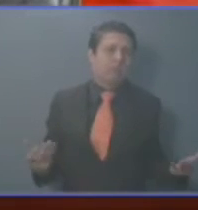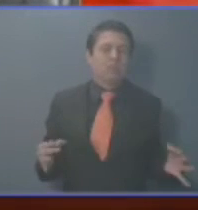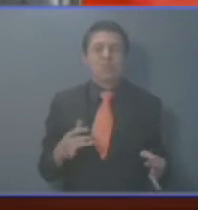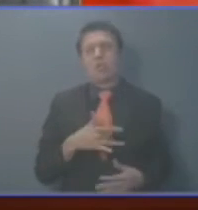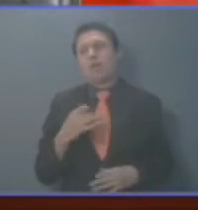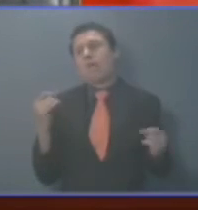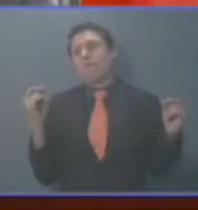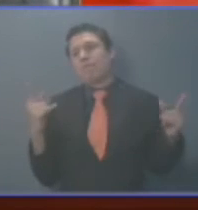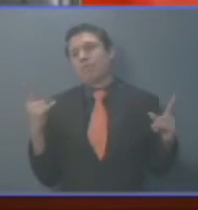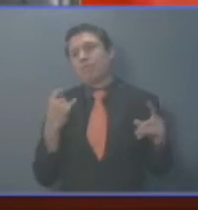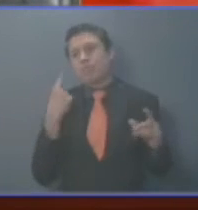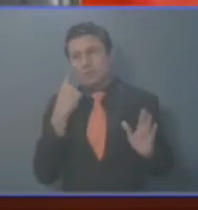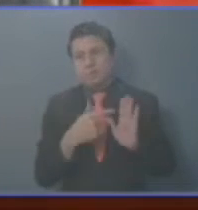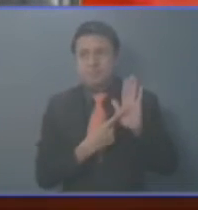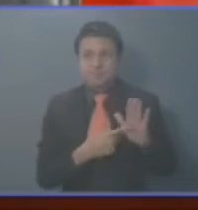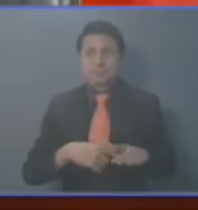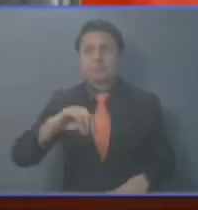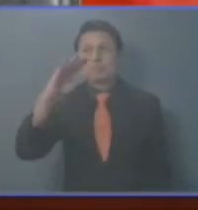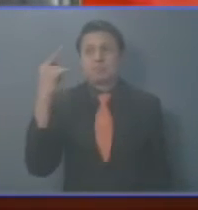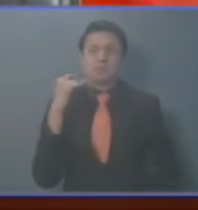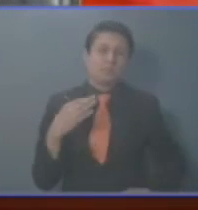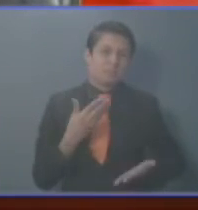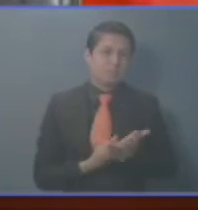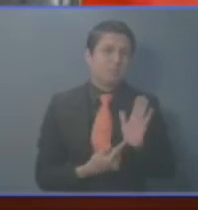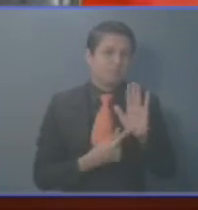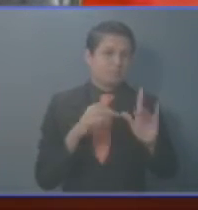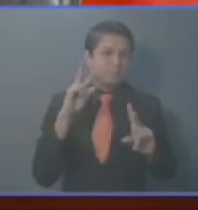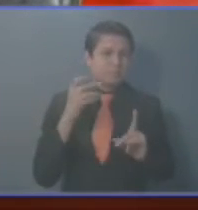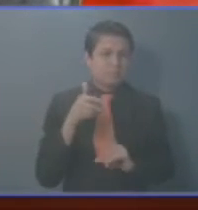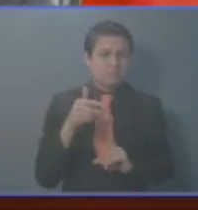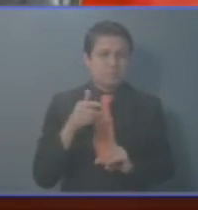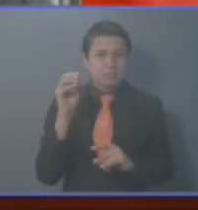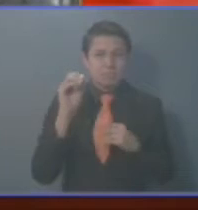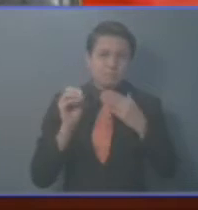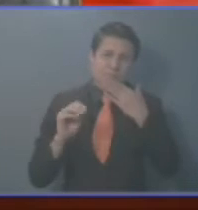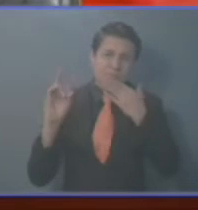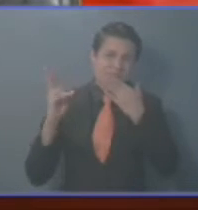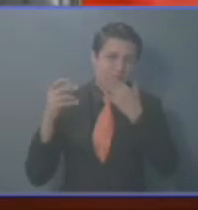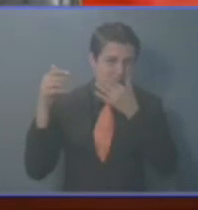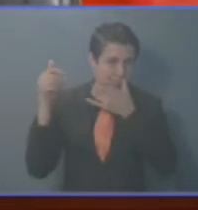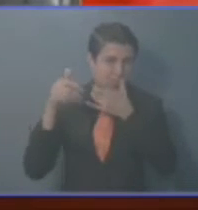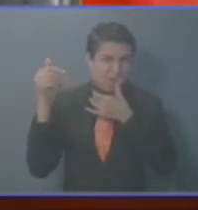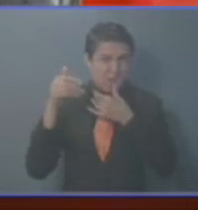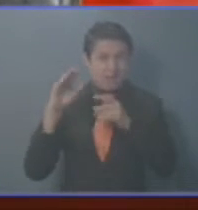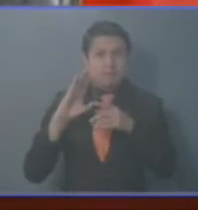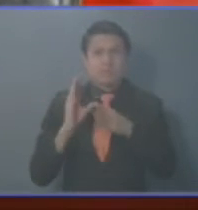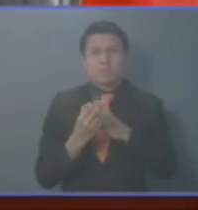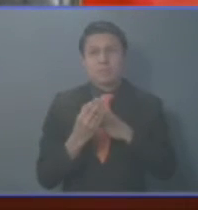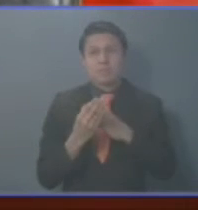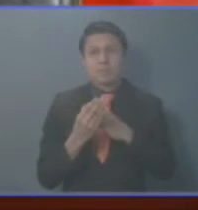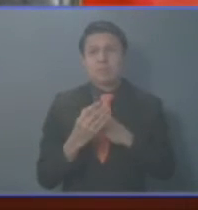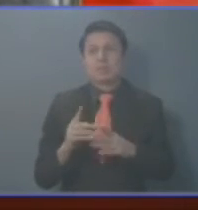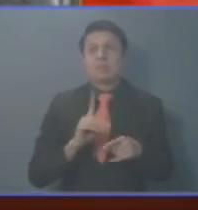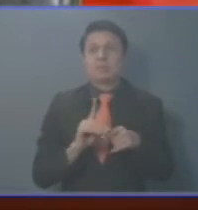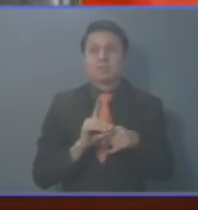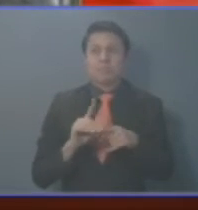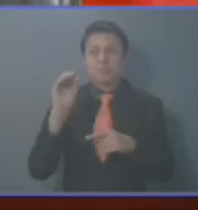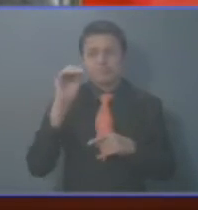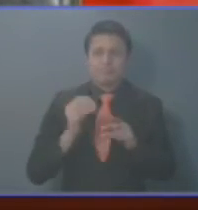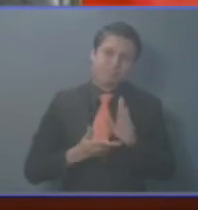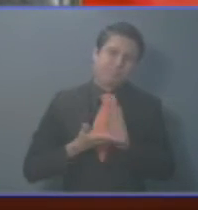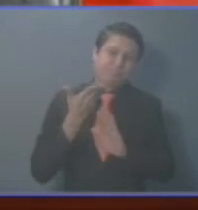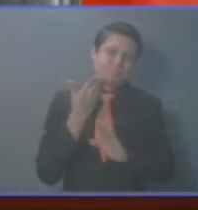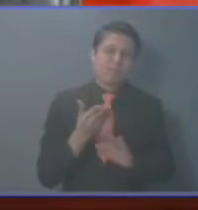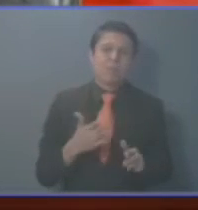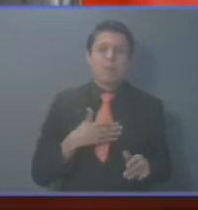se ha demostrado que los países que le apuestan a la educación alcanzando niveles de educación, cultura y disciplina elevados han